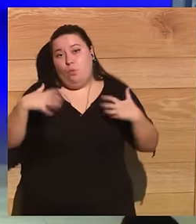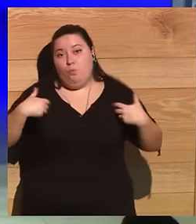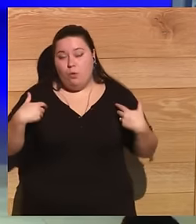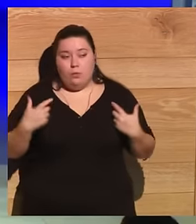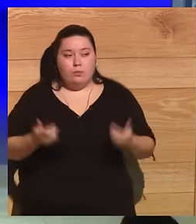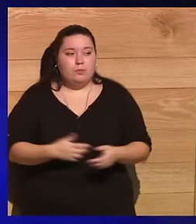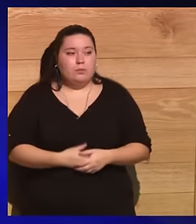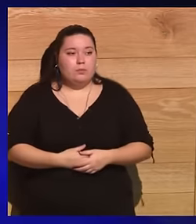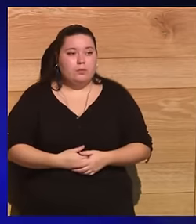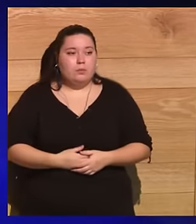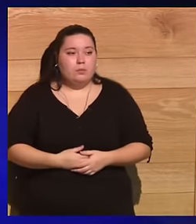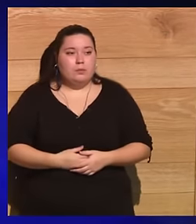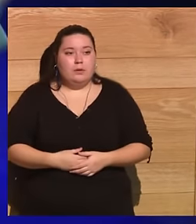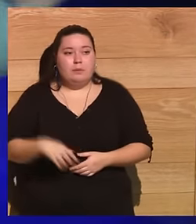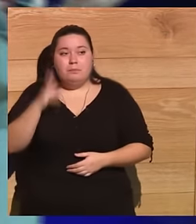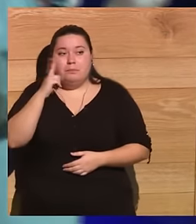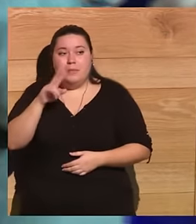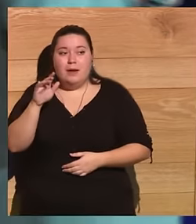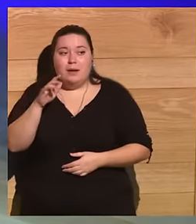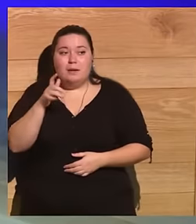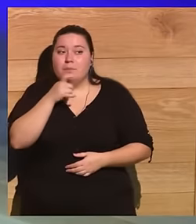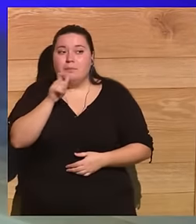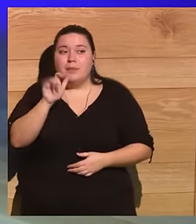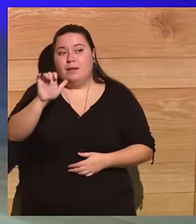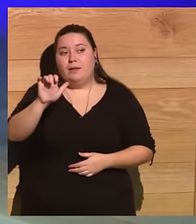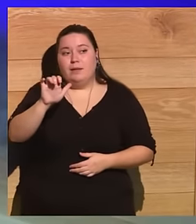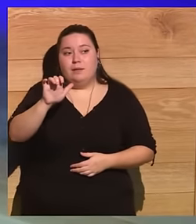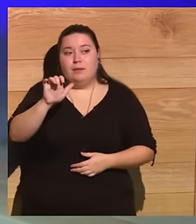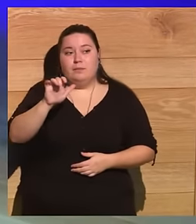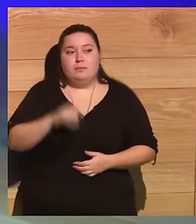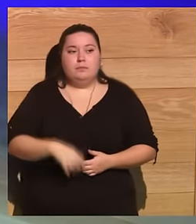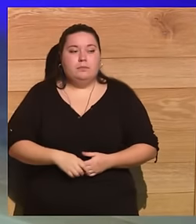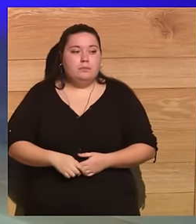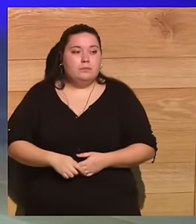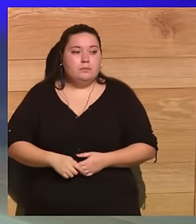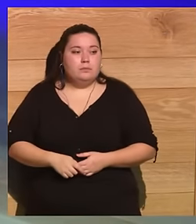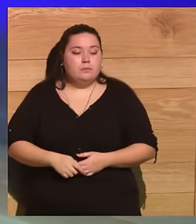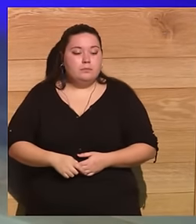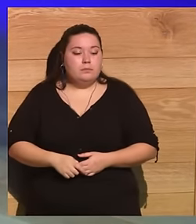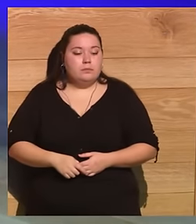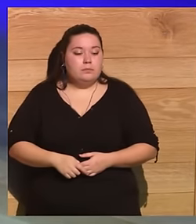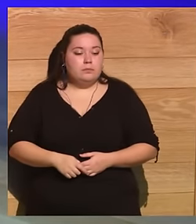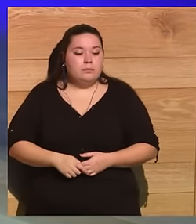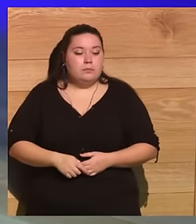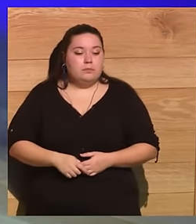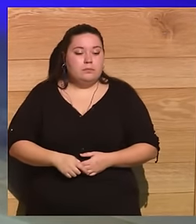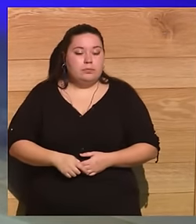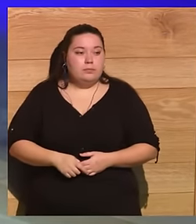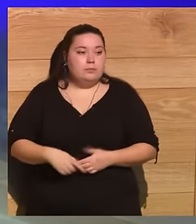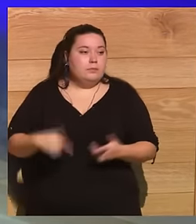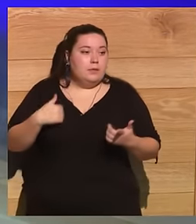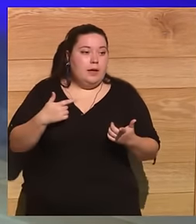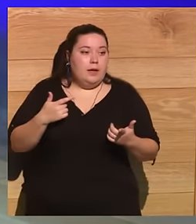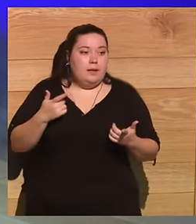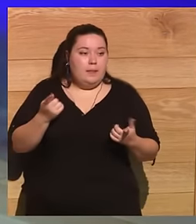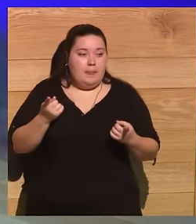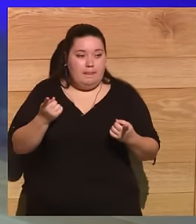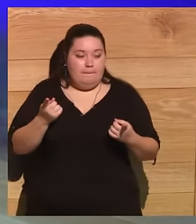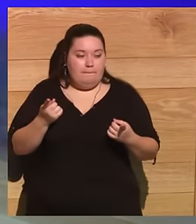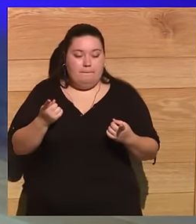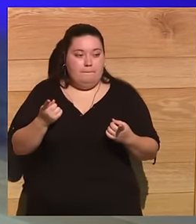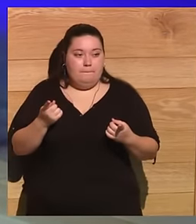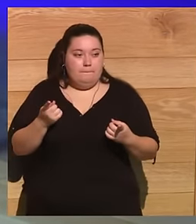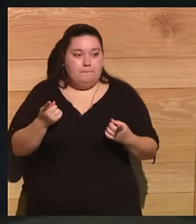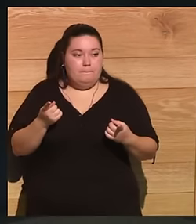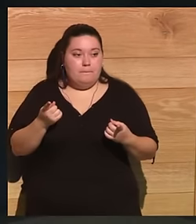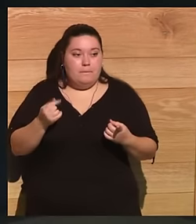lo que hizo era mirar la letra O, y de repente dibujaba la idea O. Entonces, nunca hubo ningún fotón en esta imagen. Es decir,